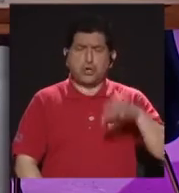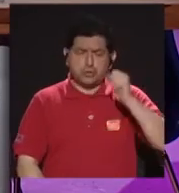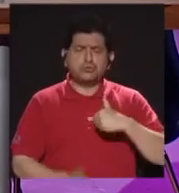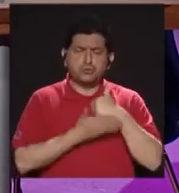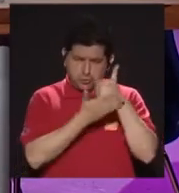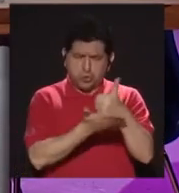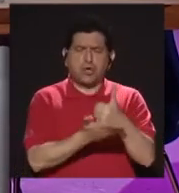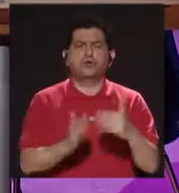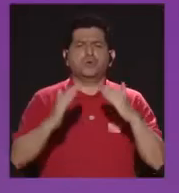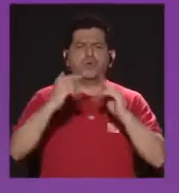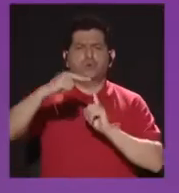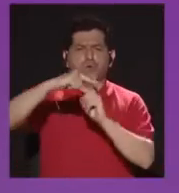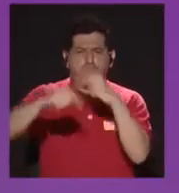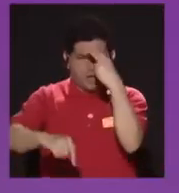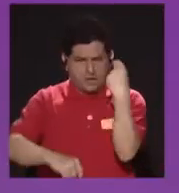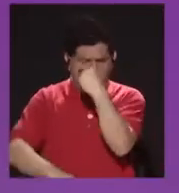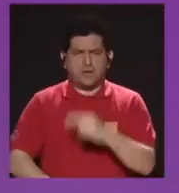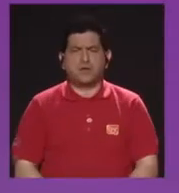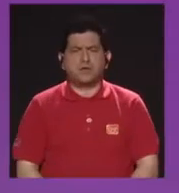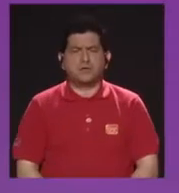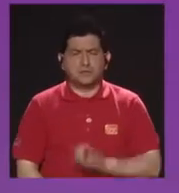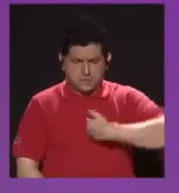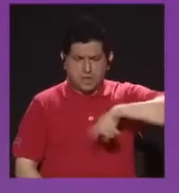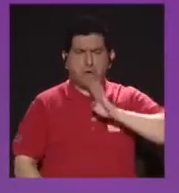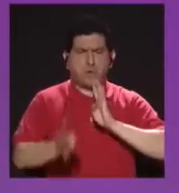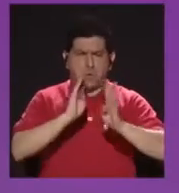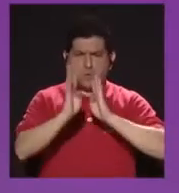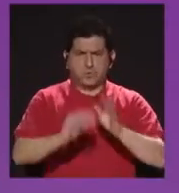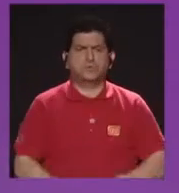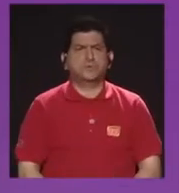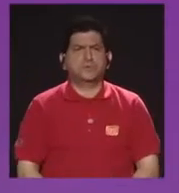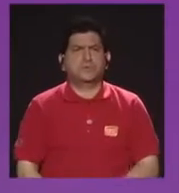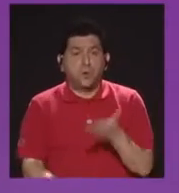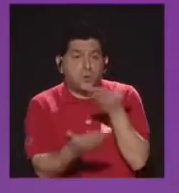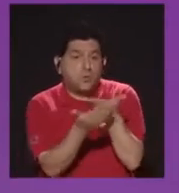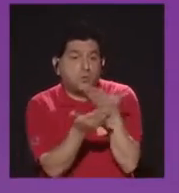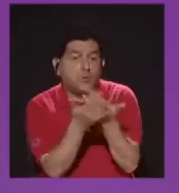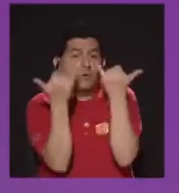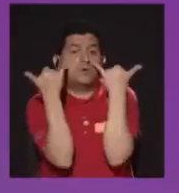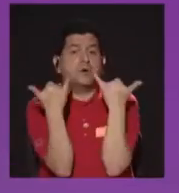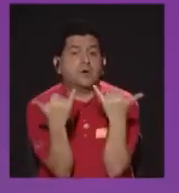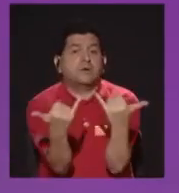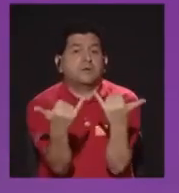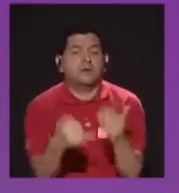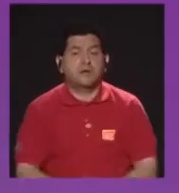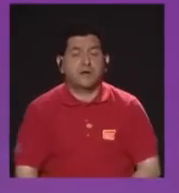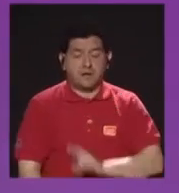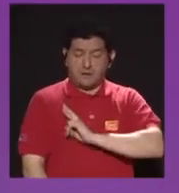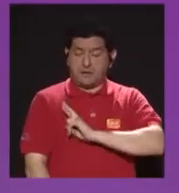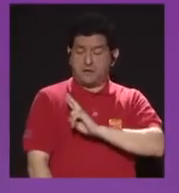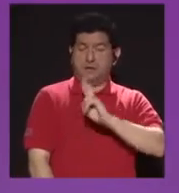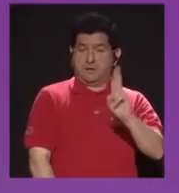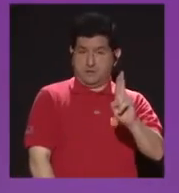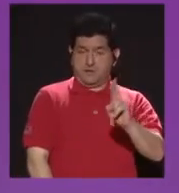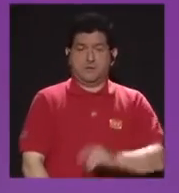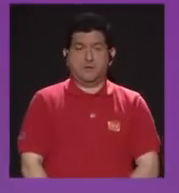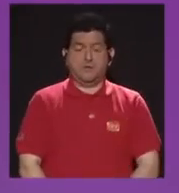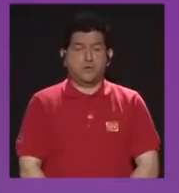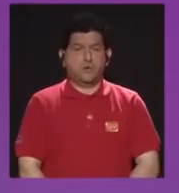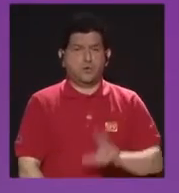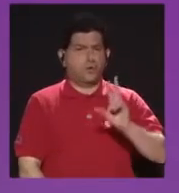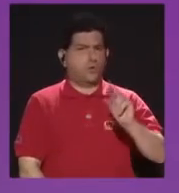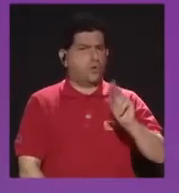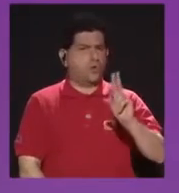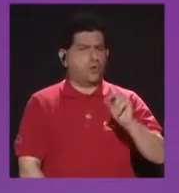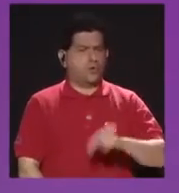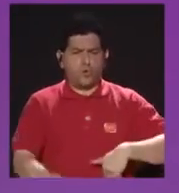ayuda mucho que la iglesia católica esté conversando con nosotros porque está demostrando que la religión no debe ser